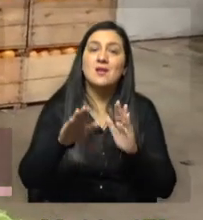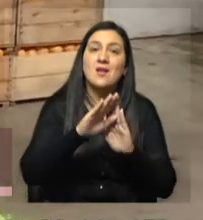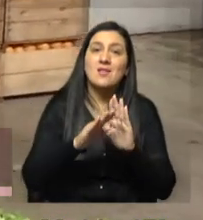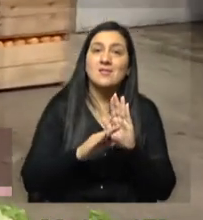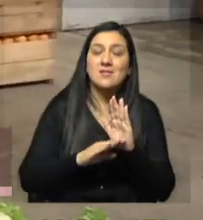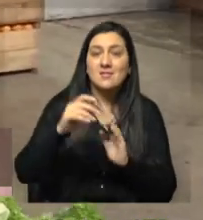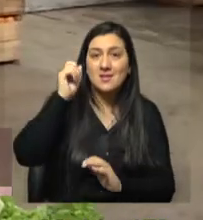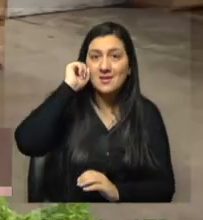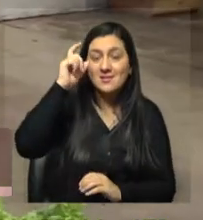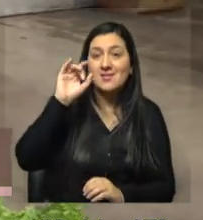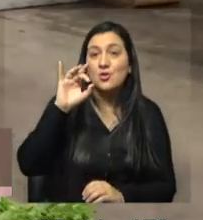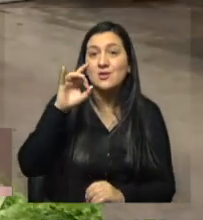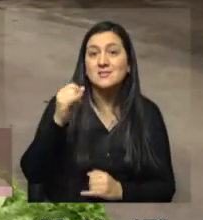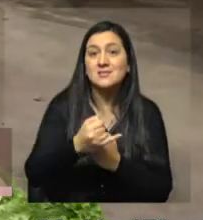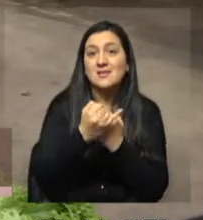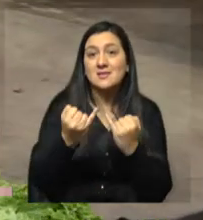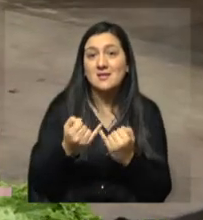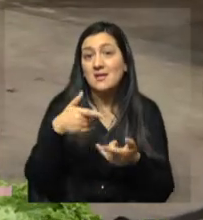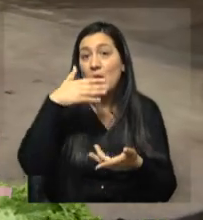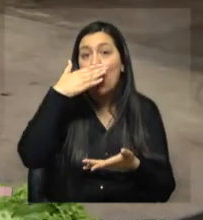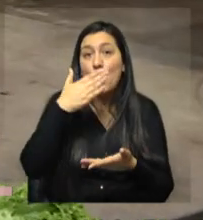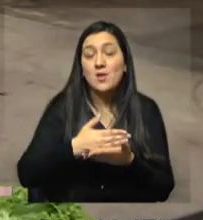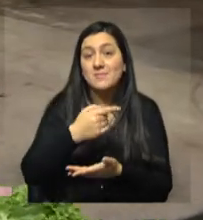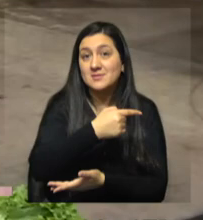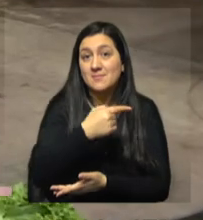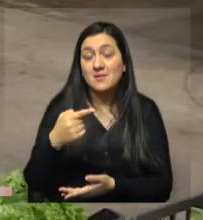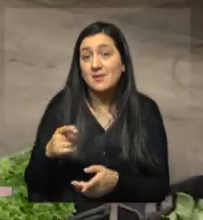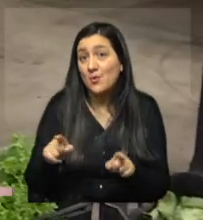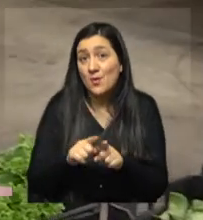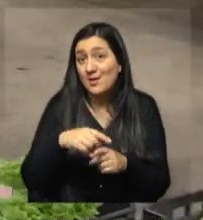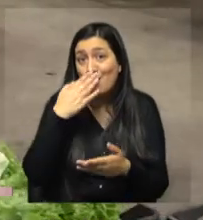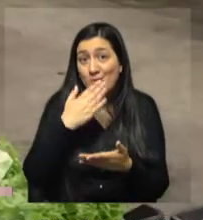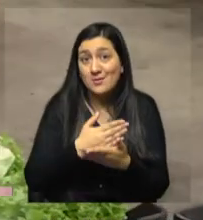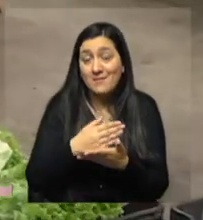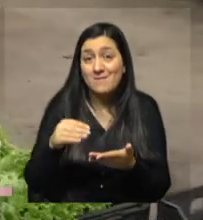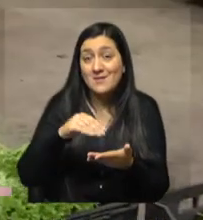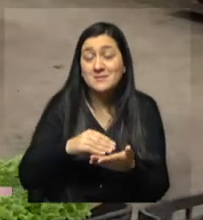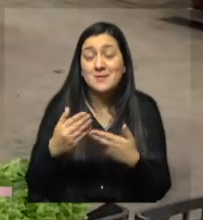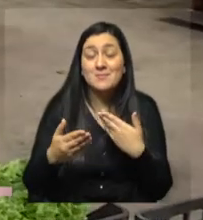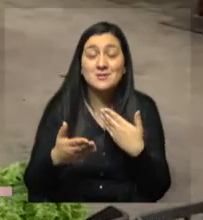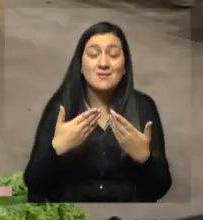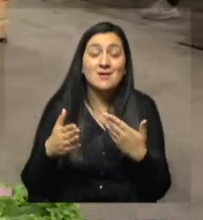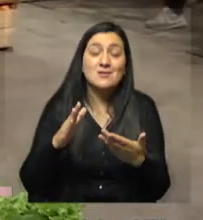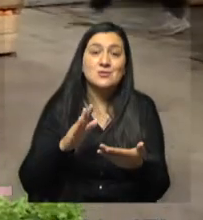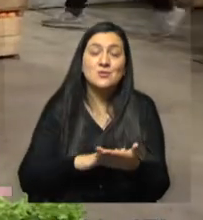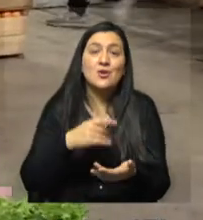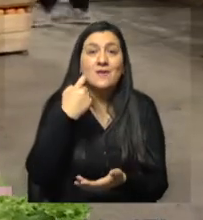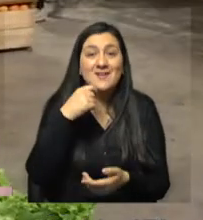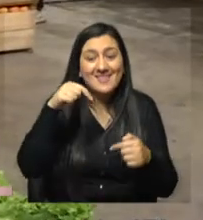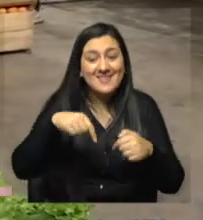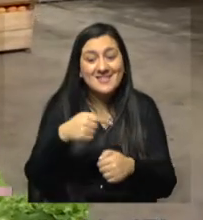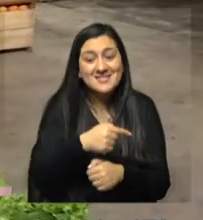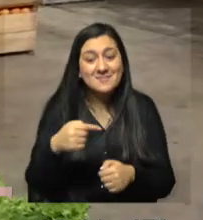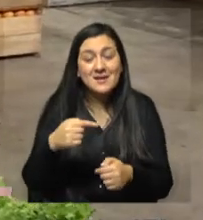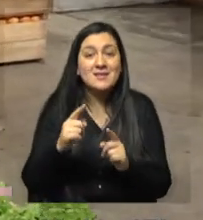de lo que fueron estos 15 días. Estamos en la última semana, igual que la última vez, vamos a hablar de lo que resta de esta semana y un adelanto para lo